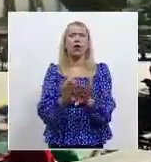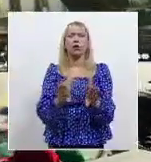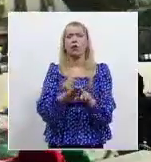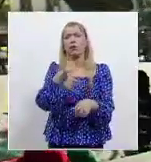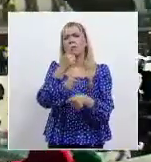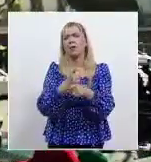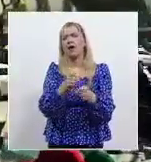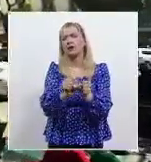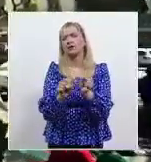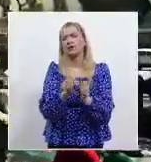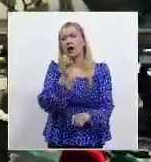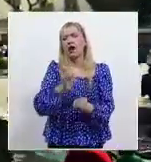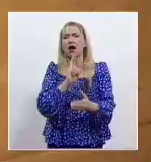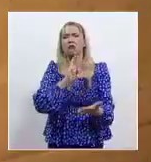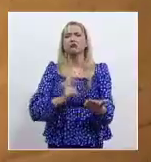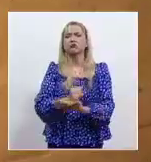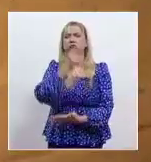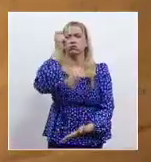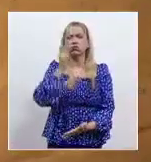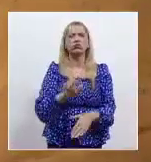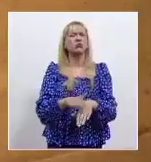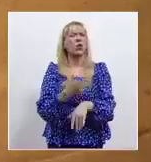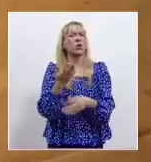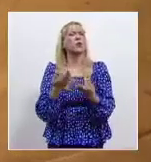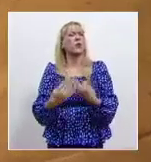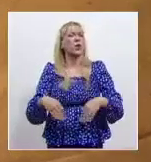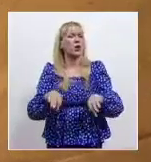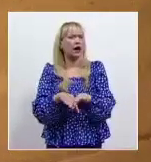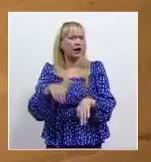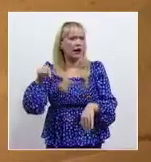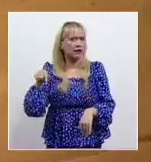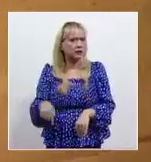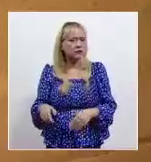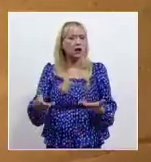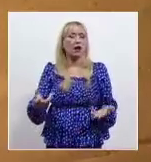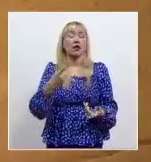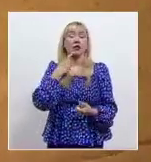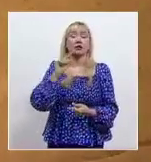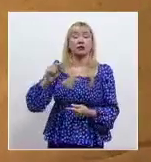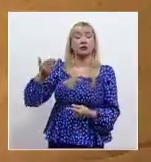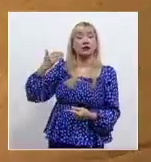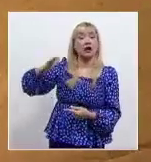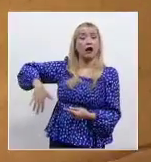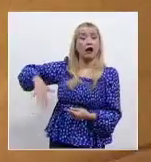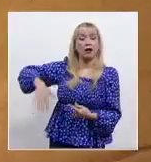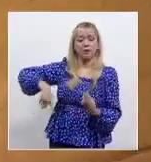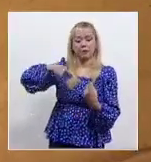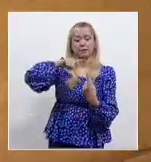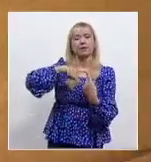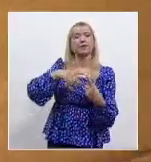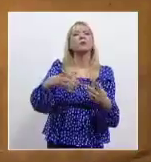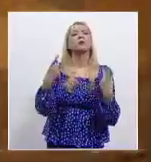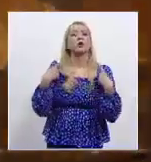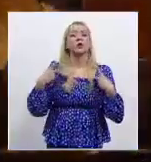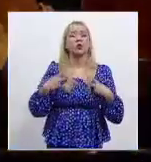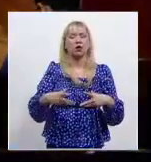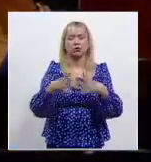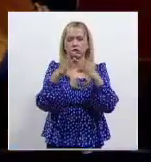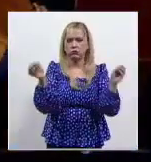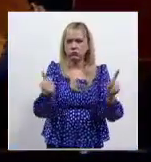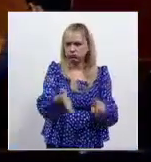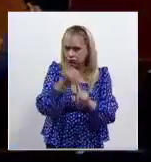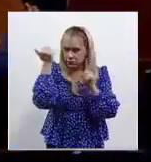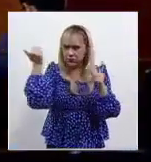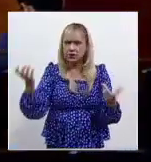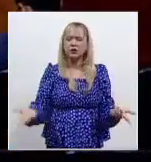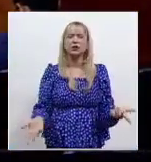sala de la Suprema Corte de Justicia de la Nación. Destacó sentencias recientes relacionadas con la desaparición forzada de personas,